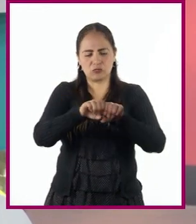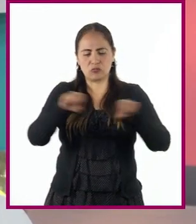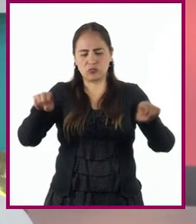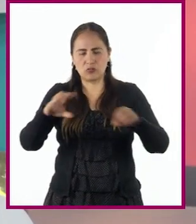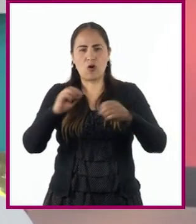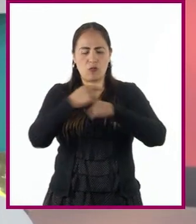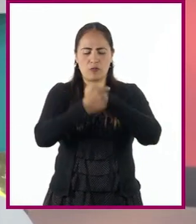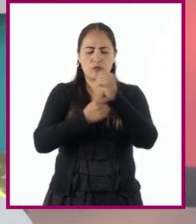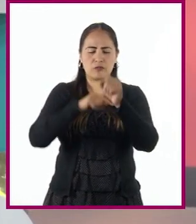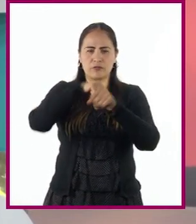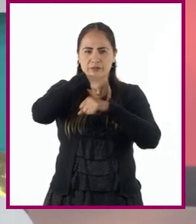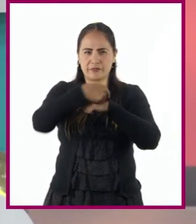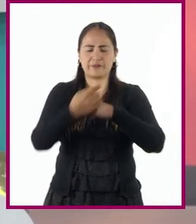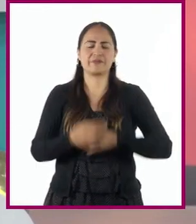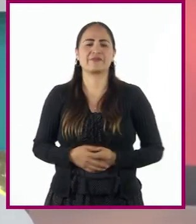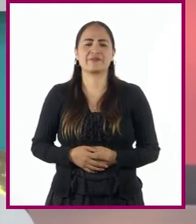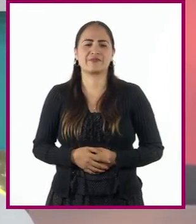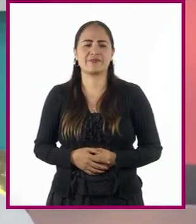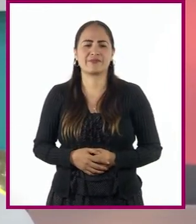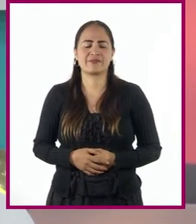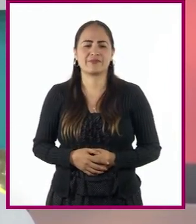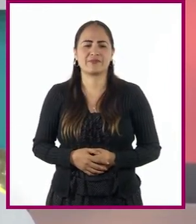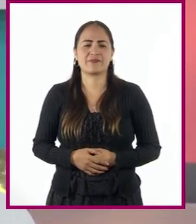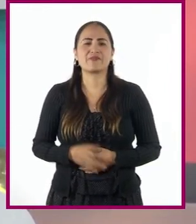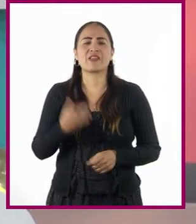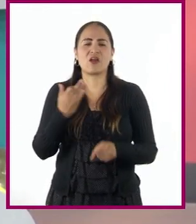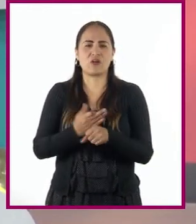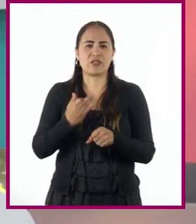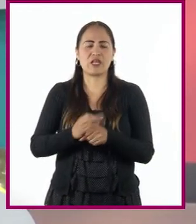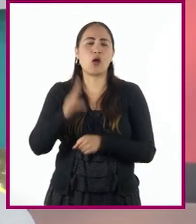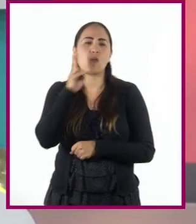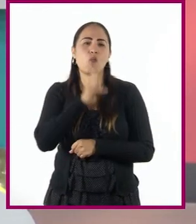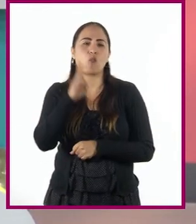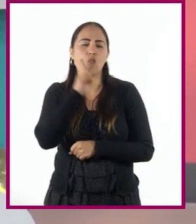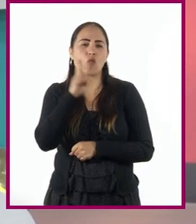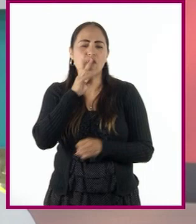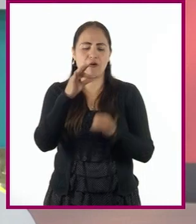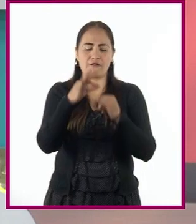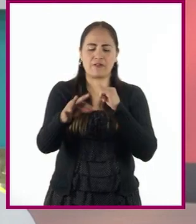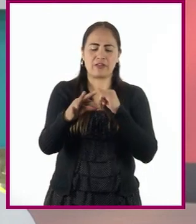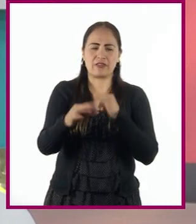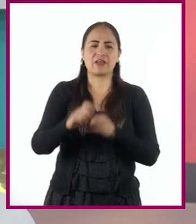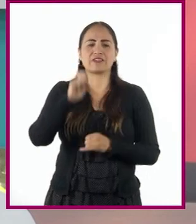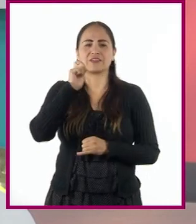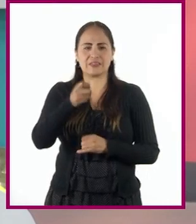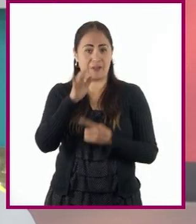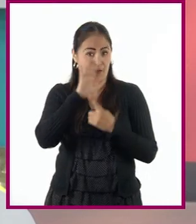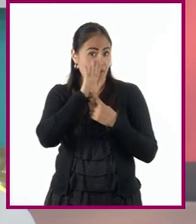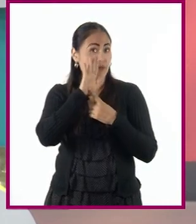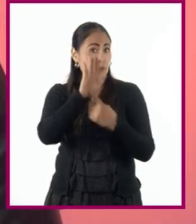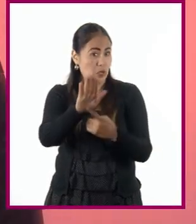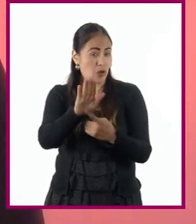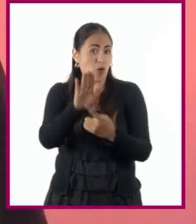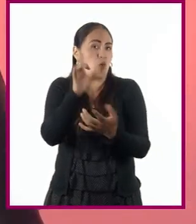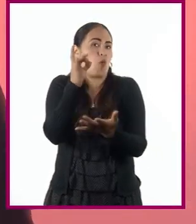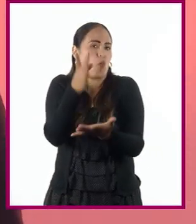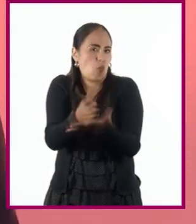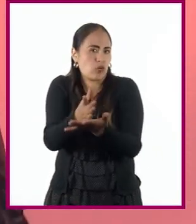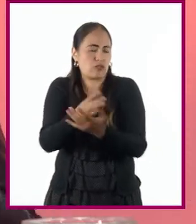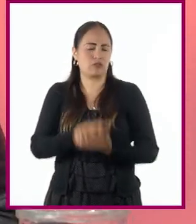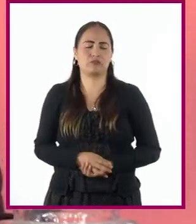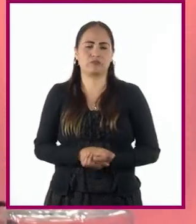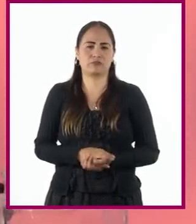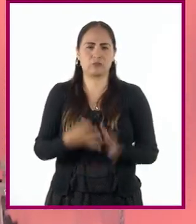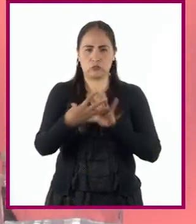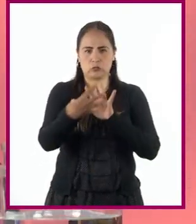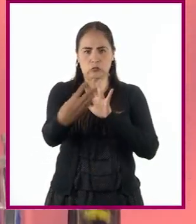pulseras. Vamos a realizar nuestra última actividad experimental que será demostrativa. Recuerden